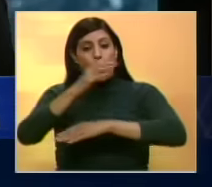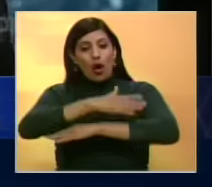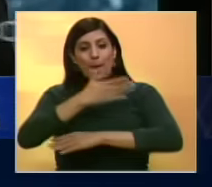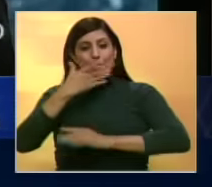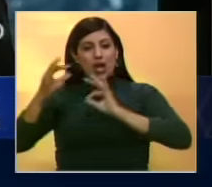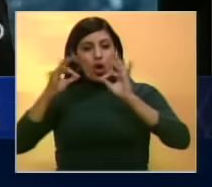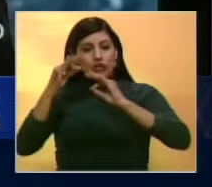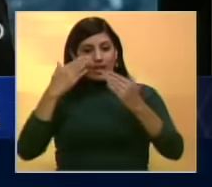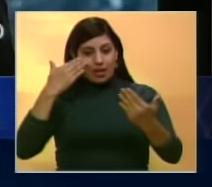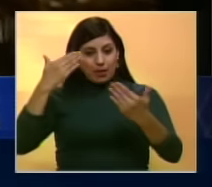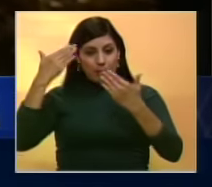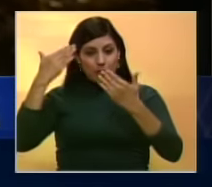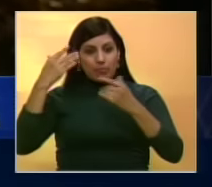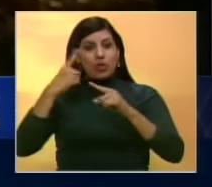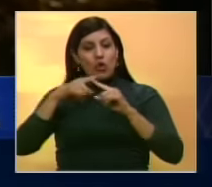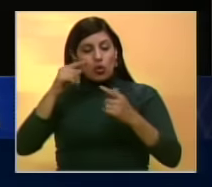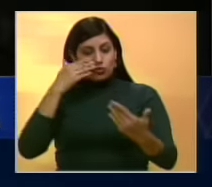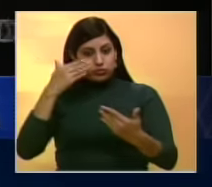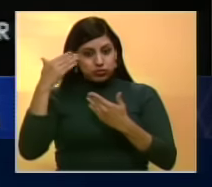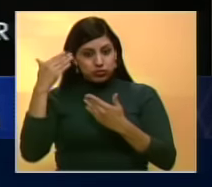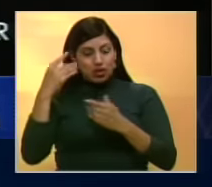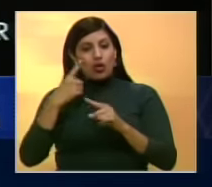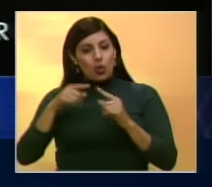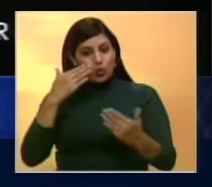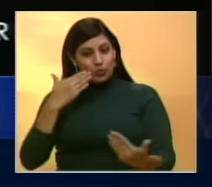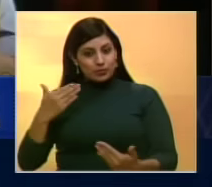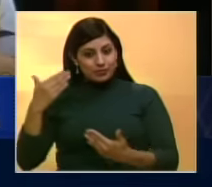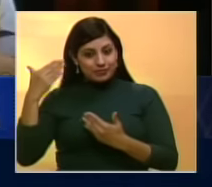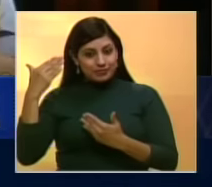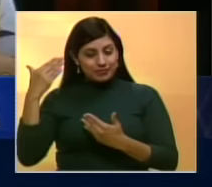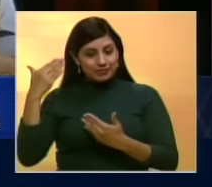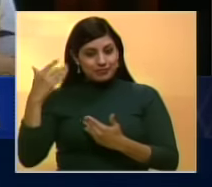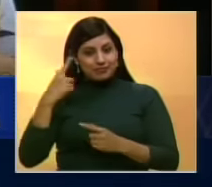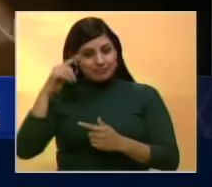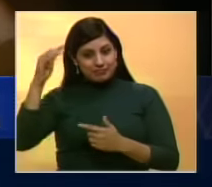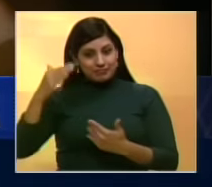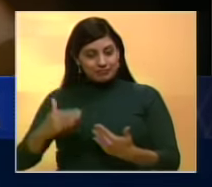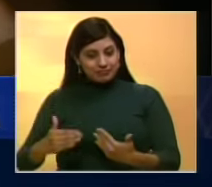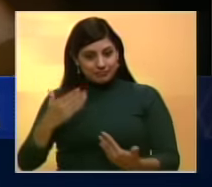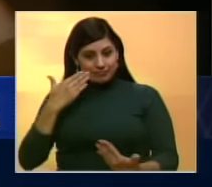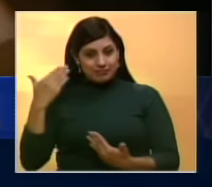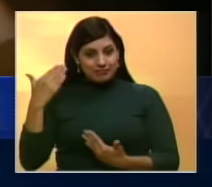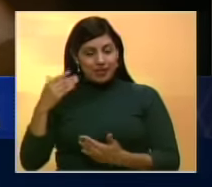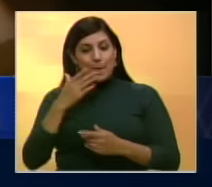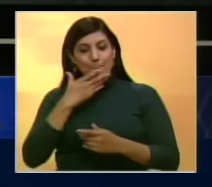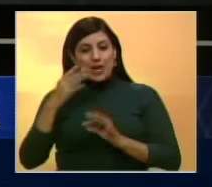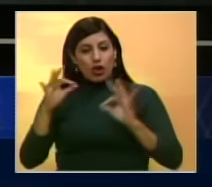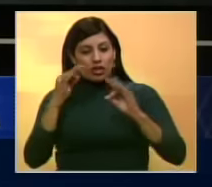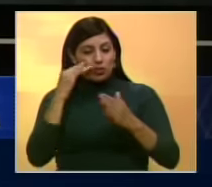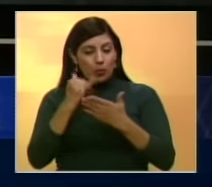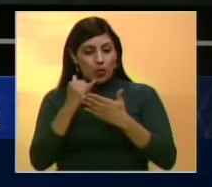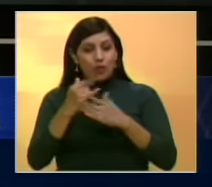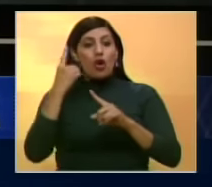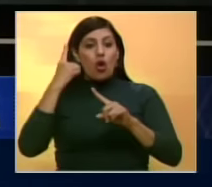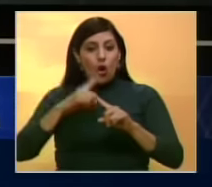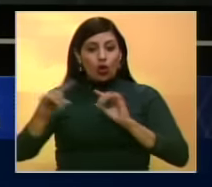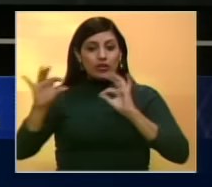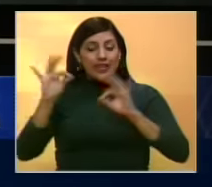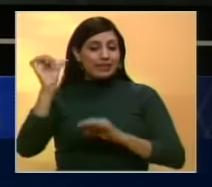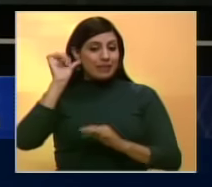actor Leonardo DiCaprio Matt Damon Michael Fast bander Brian cruston y edin red Mine entre las